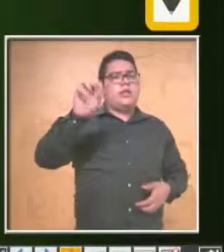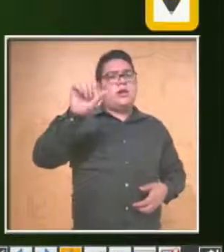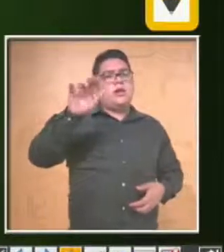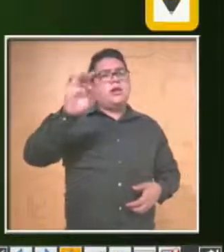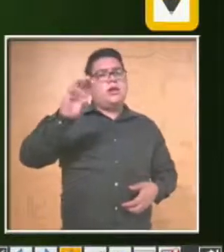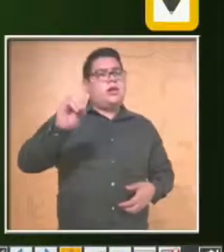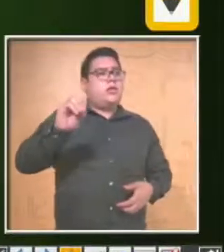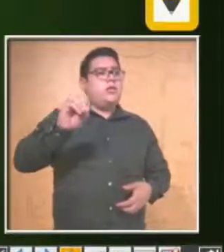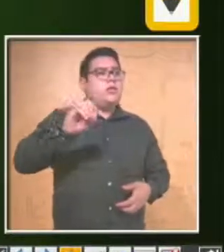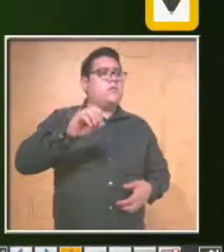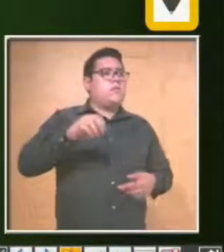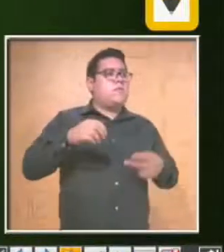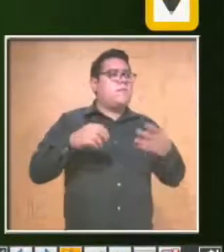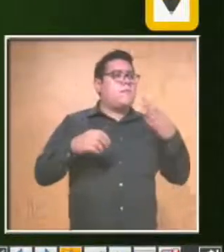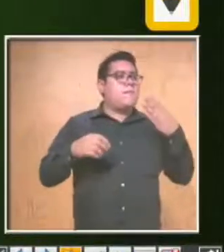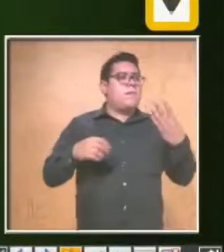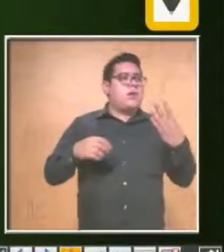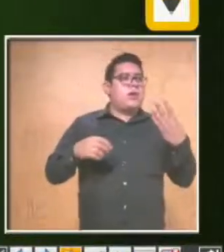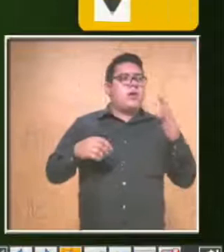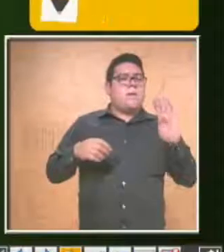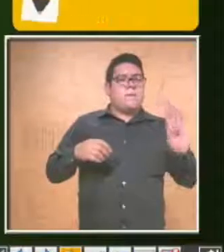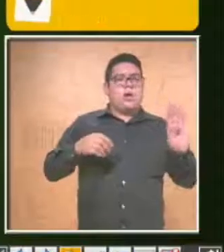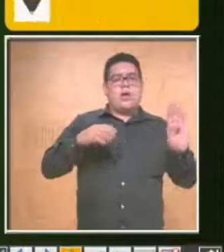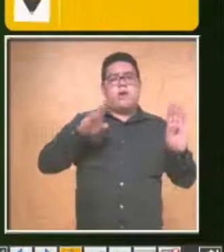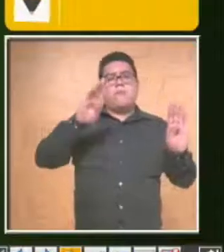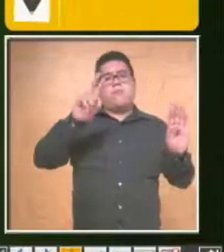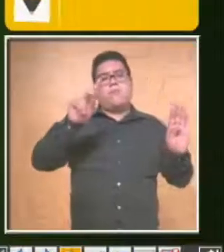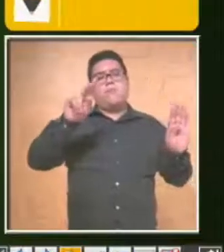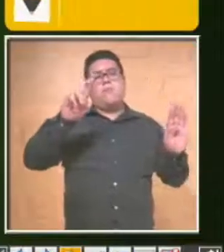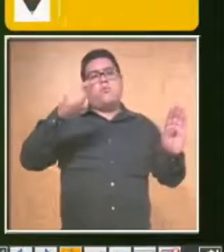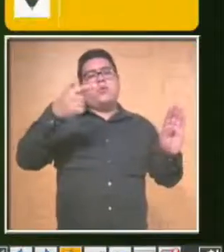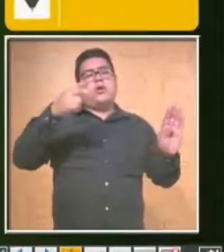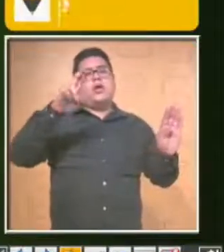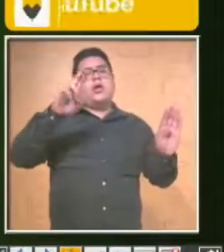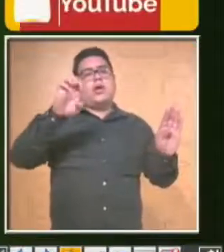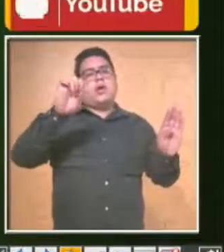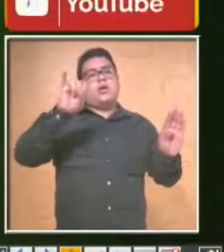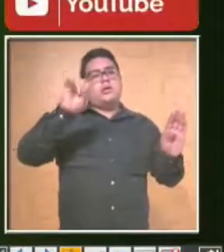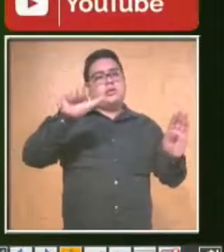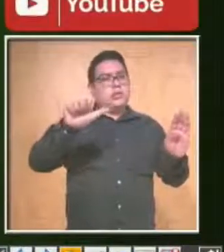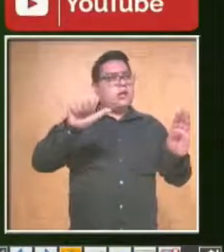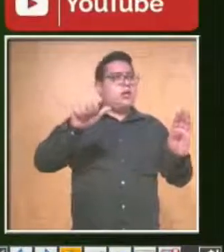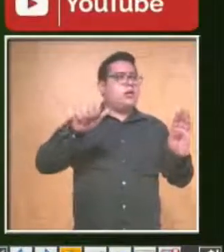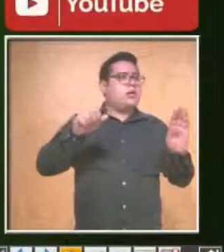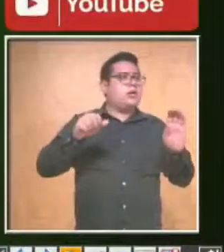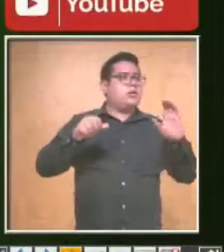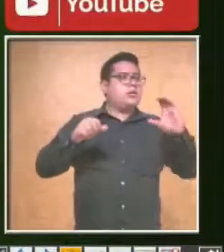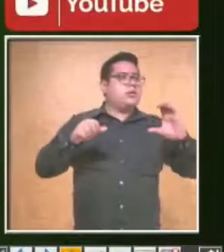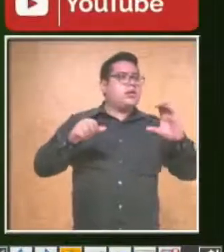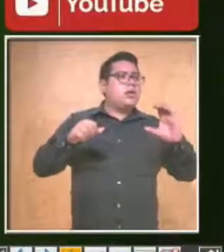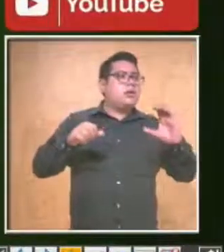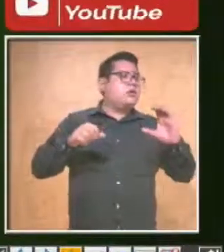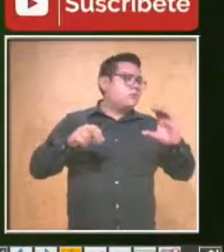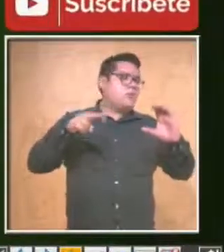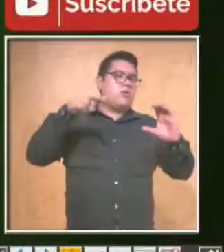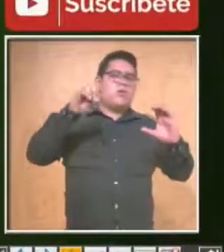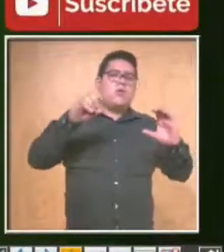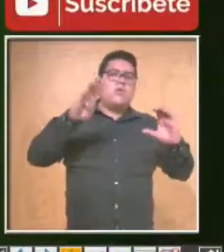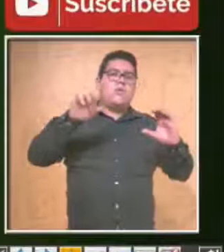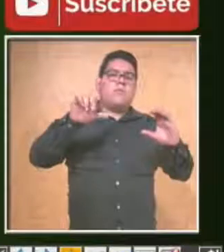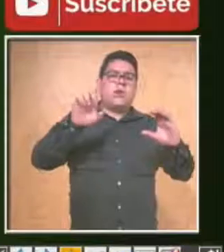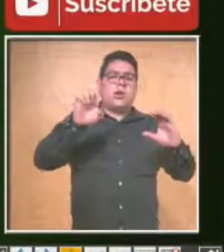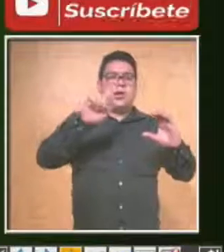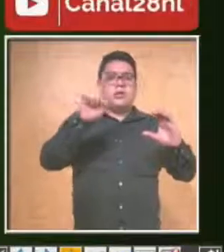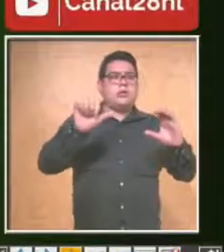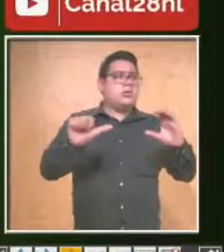¿Sí? Hablábamos de las edades de la historia y hablábamos de las clases sociales durante la Edad Media y la Edad Moderna.